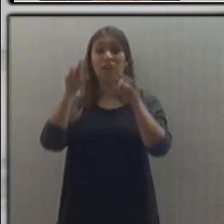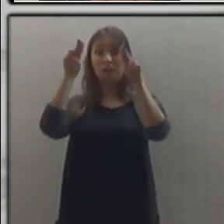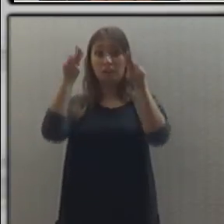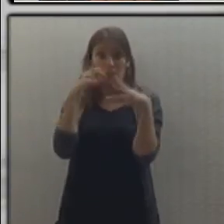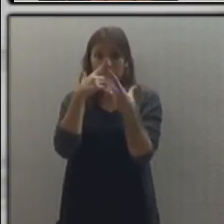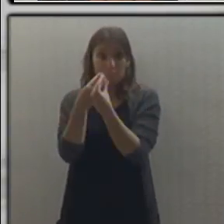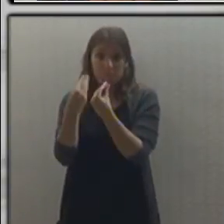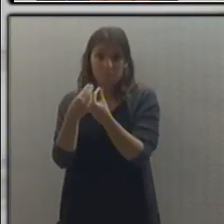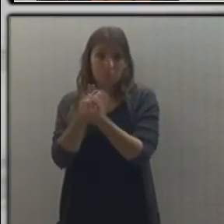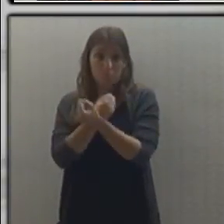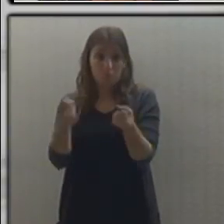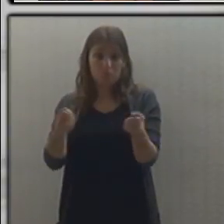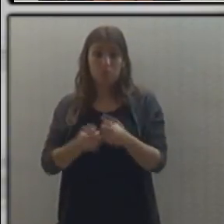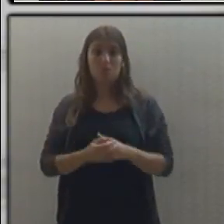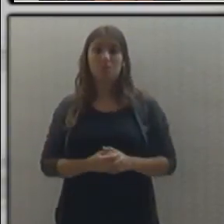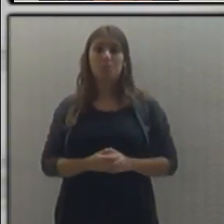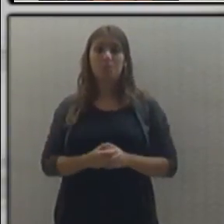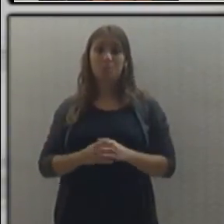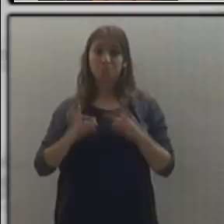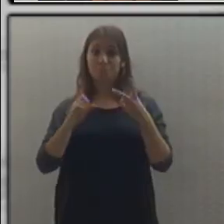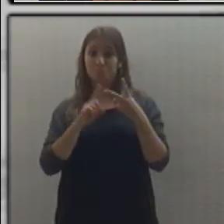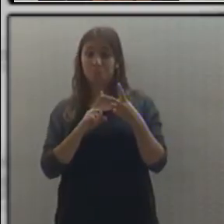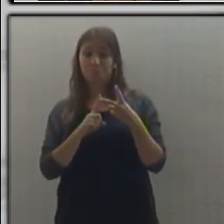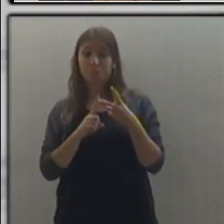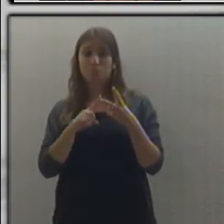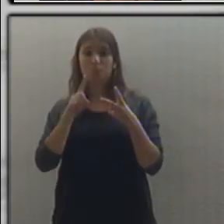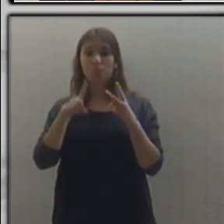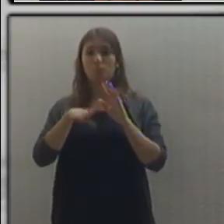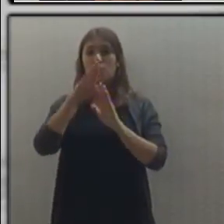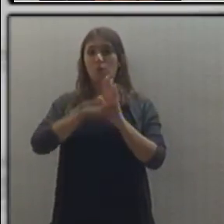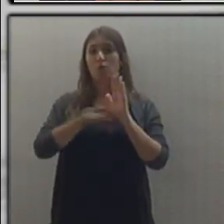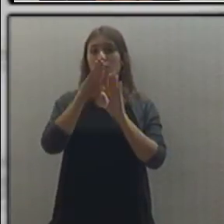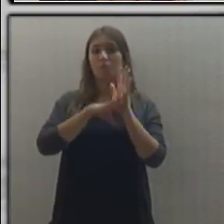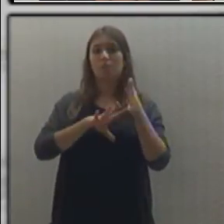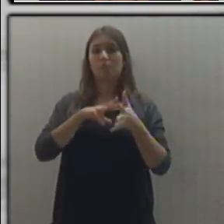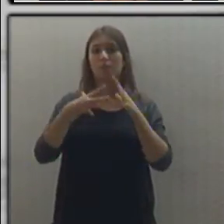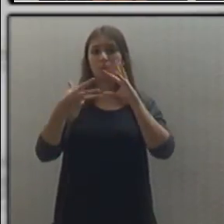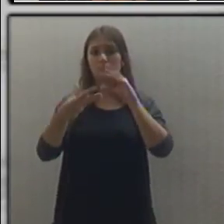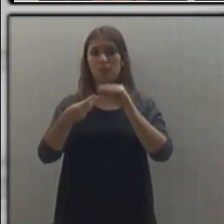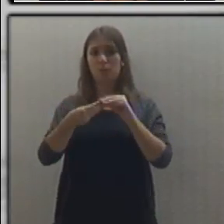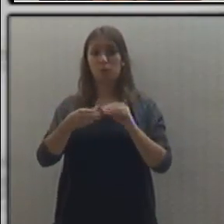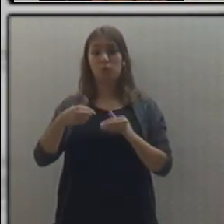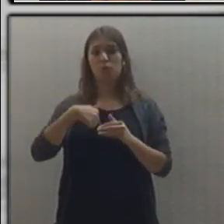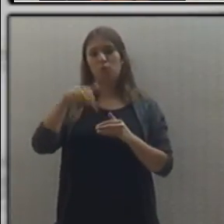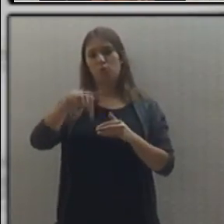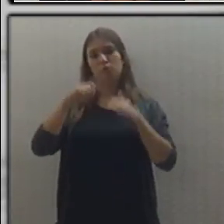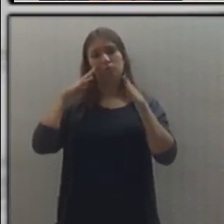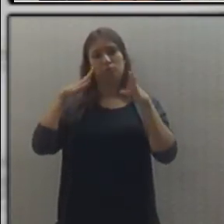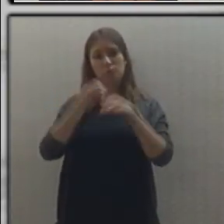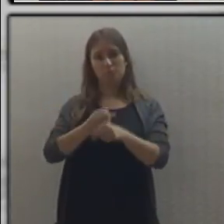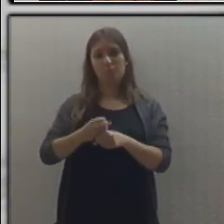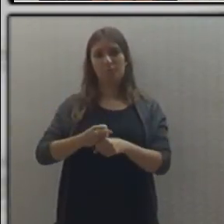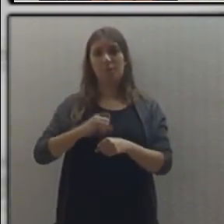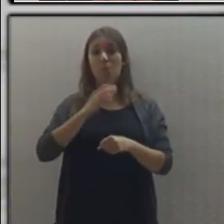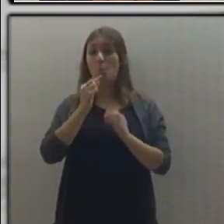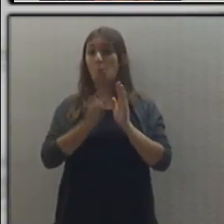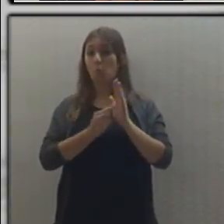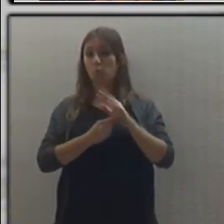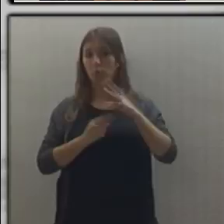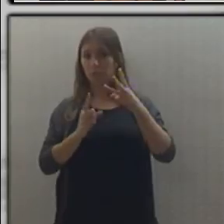una residencia. Y por otra parte, los programas de adaptación en los que yo me voy a centrar en el tercer